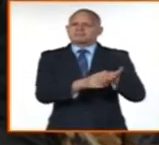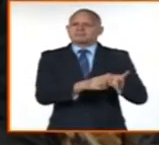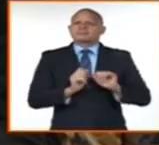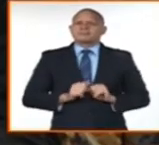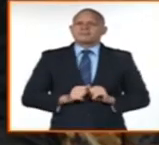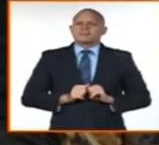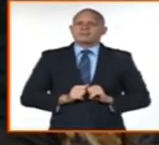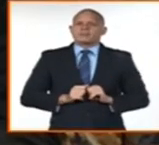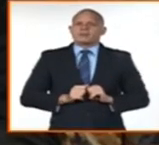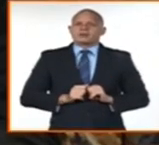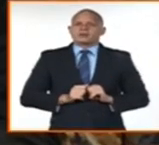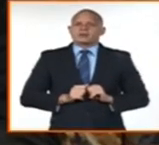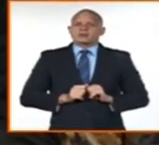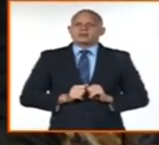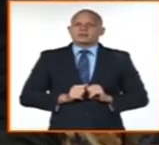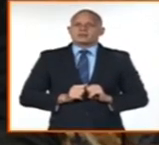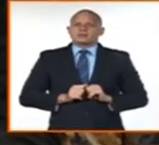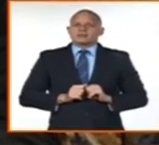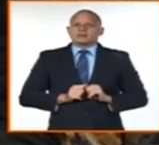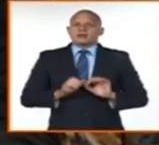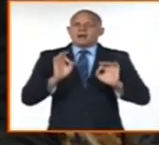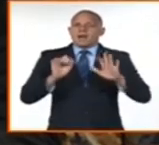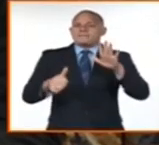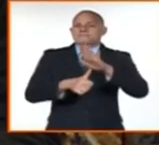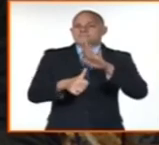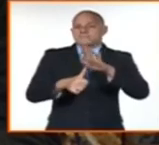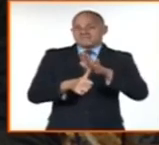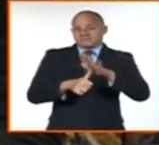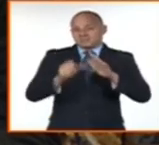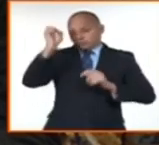de Trump, dos o tres semanas antes de entregar la presidencia